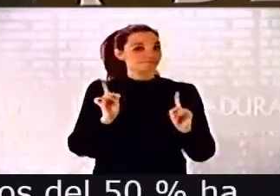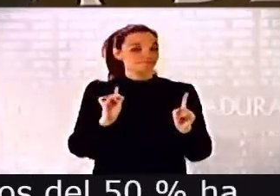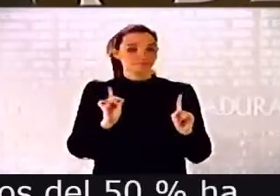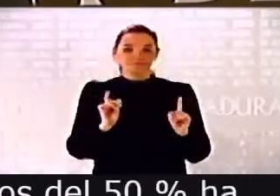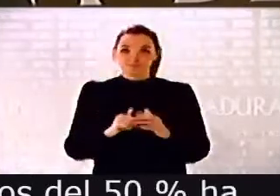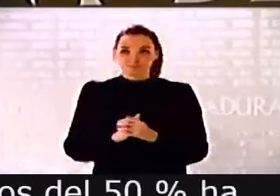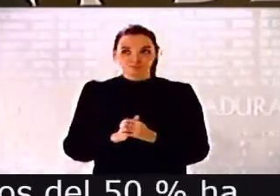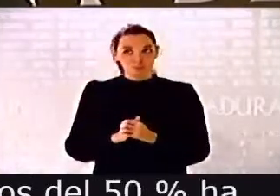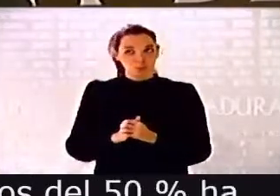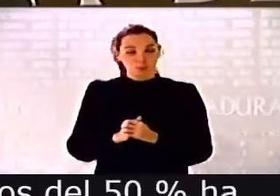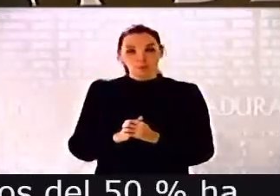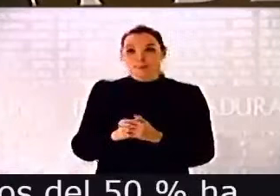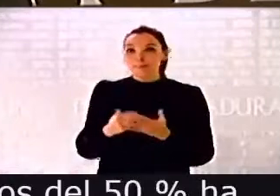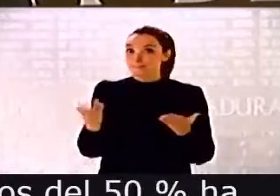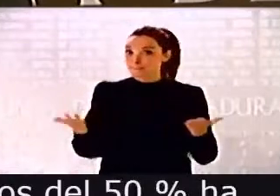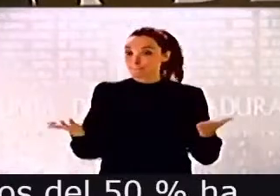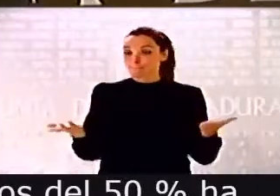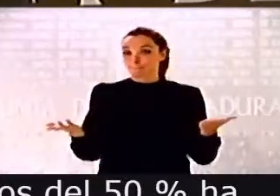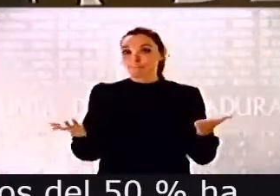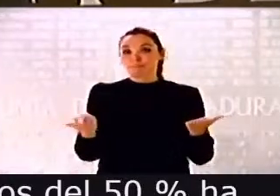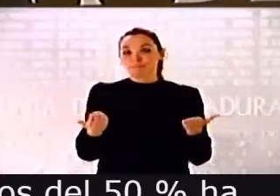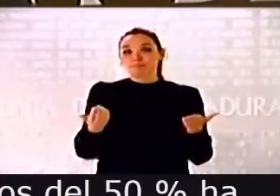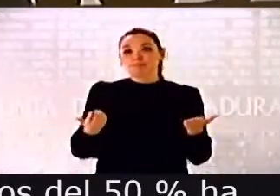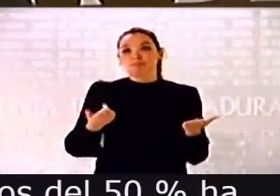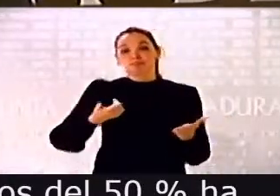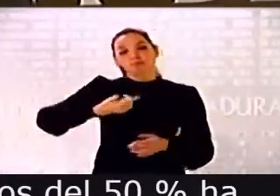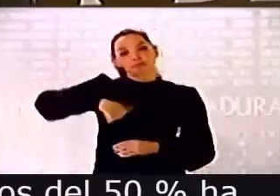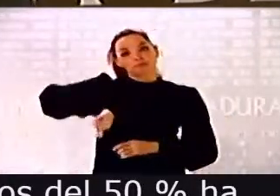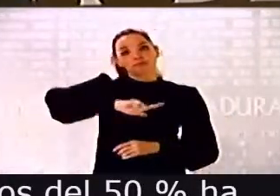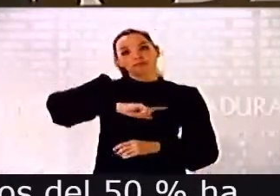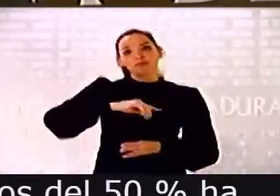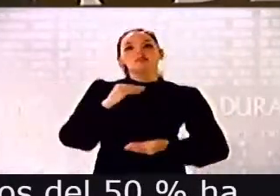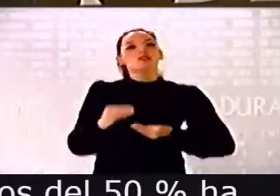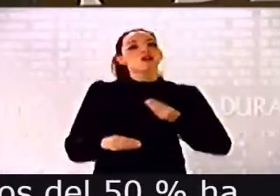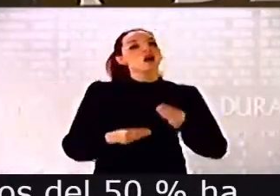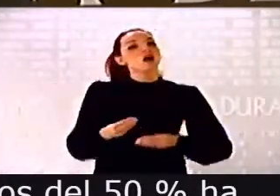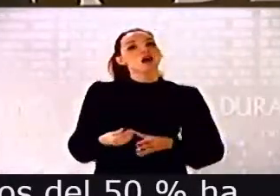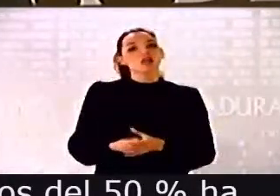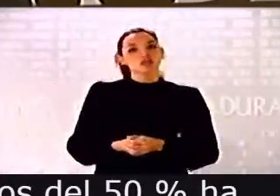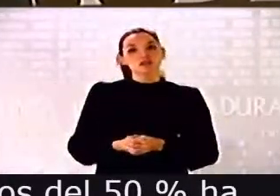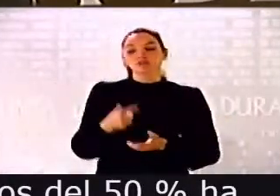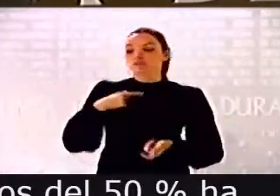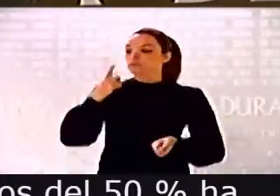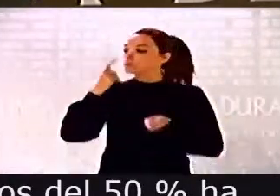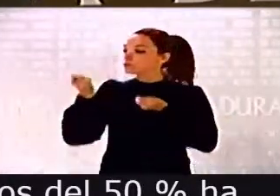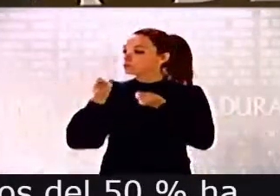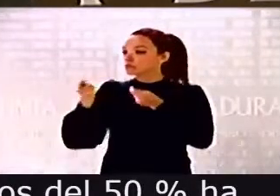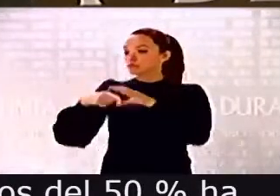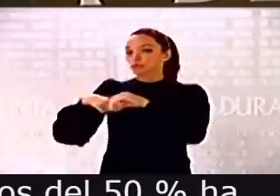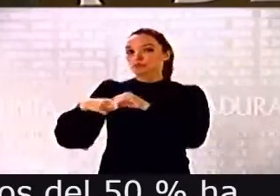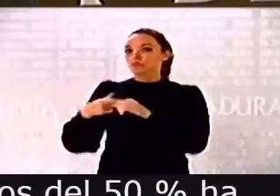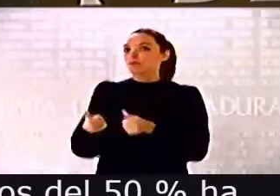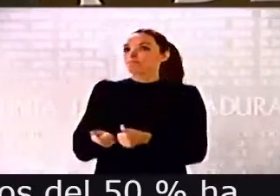deseado y, por lo tanto, lo que hacemos es llevar a un control de aforos mayor